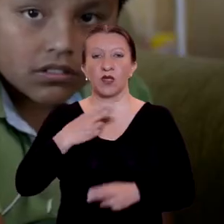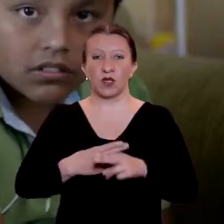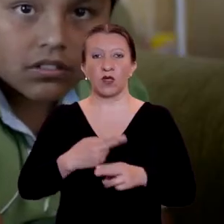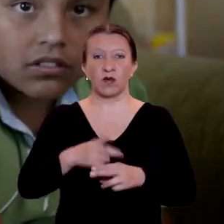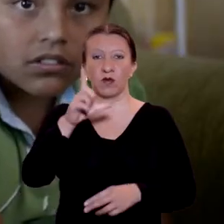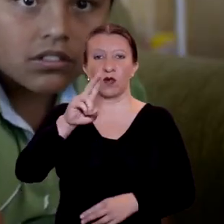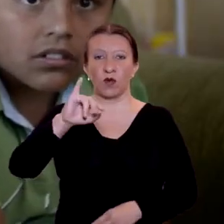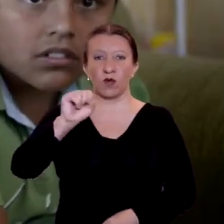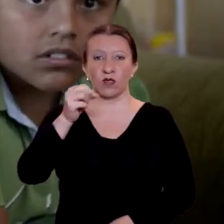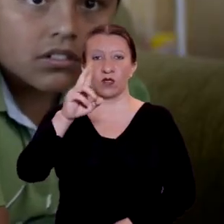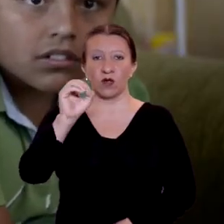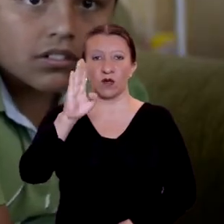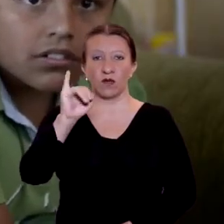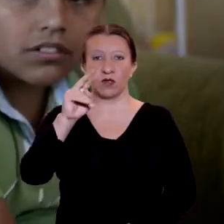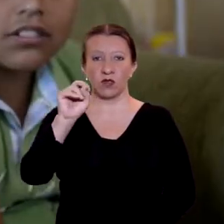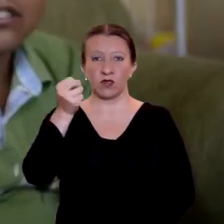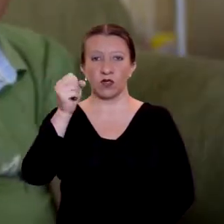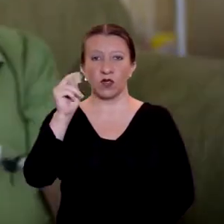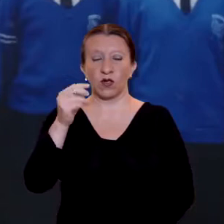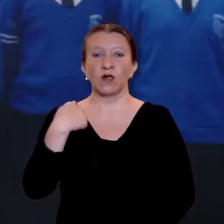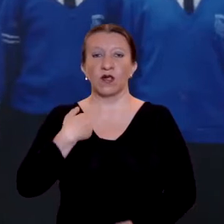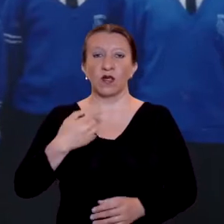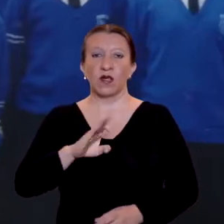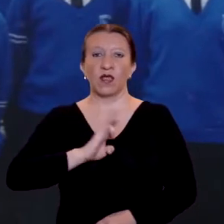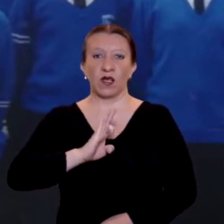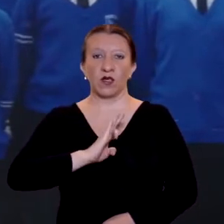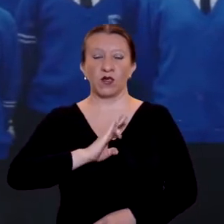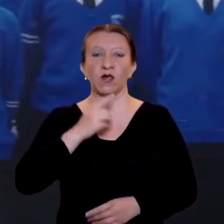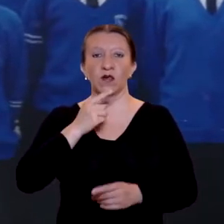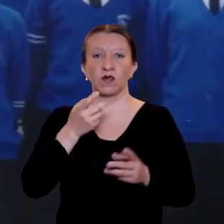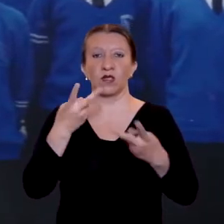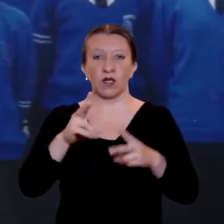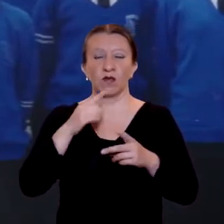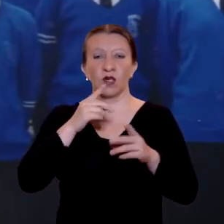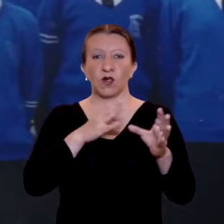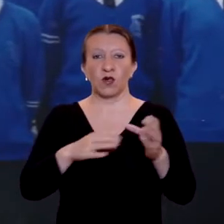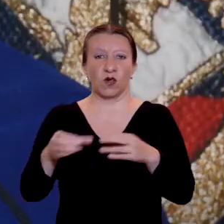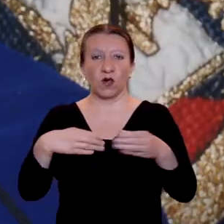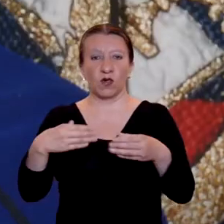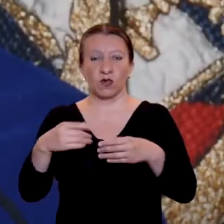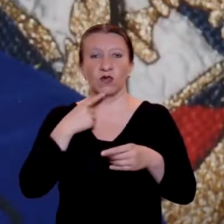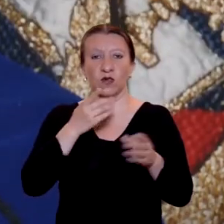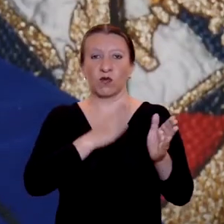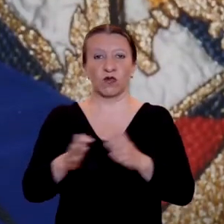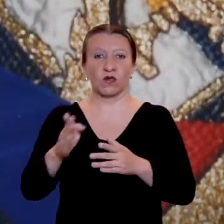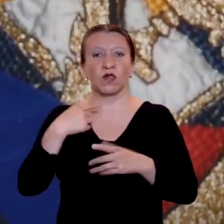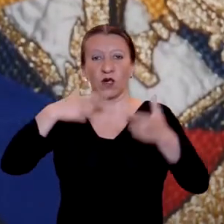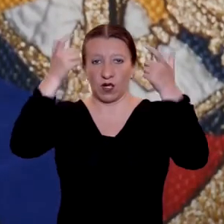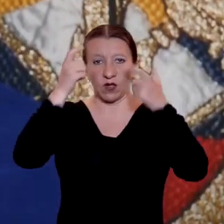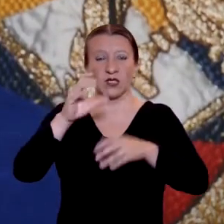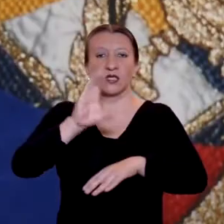Mi nombre es Luis Robinson Chamorro Naula. Soy tecnólogo en electricidad y control de procesos. Me gradué en el Central